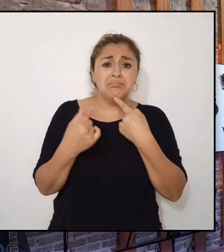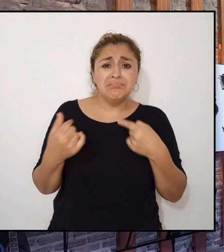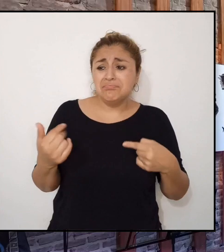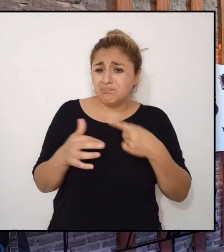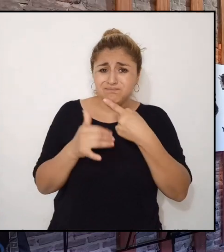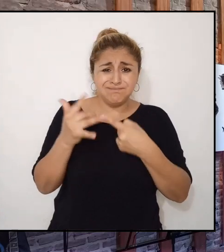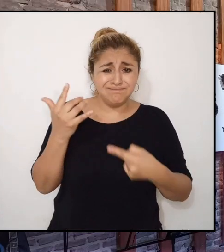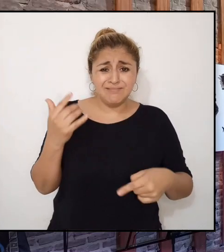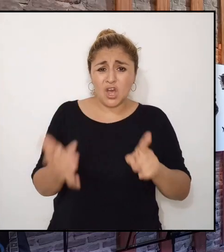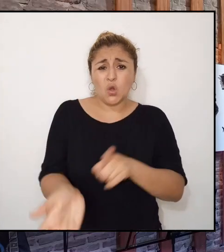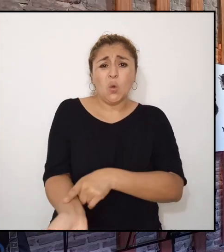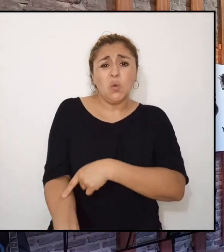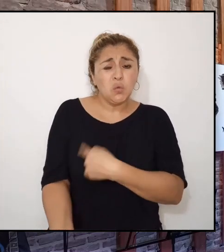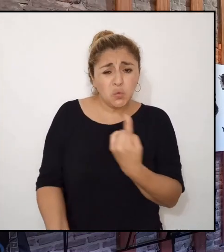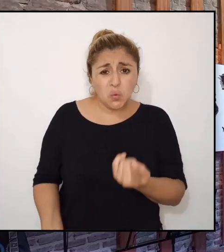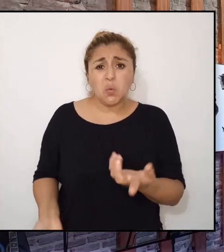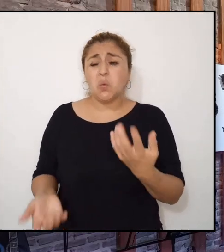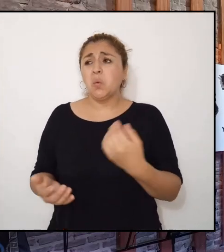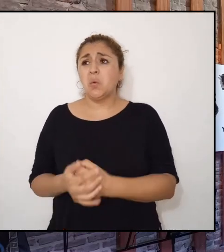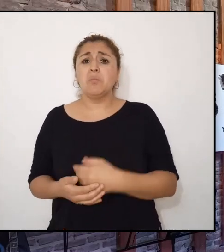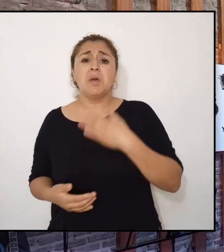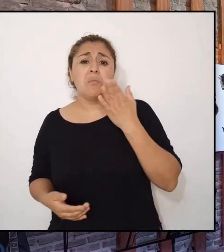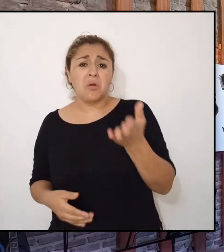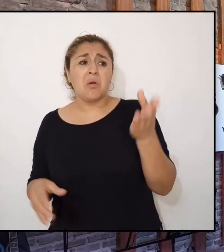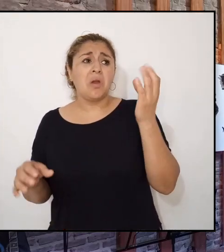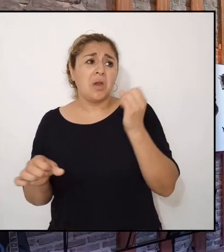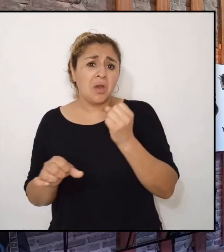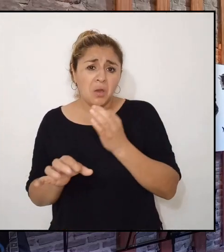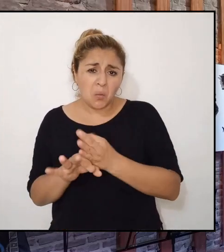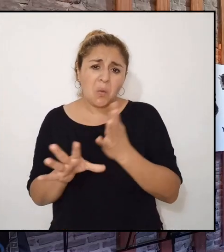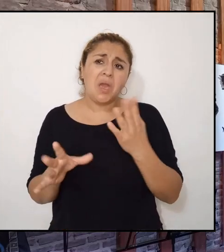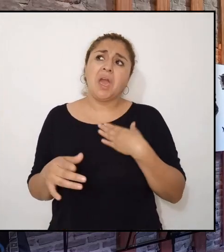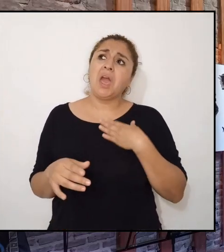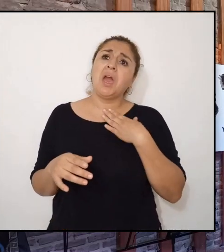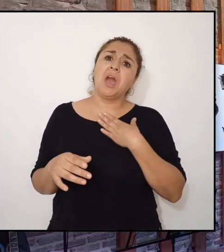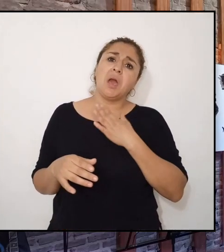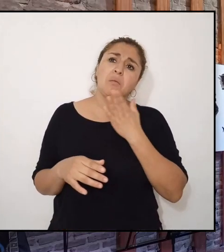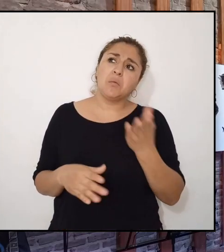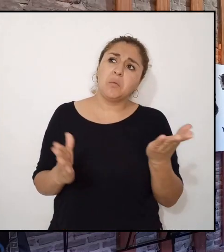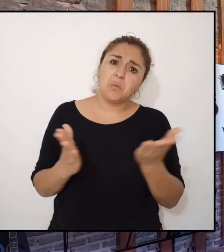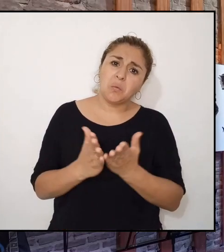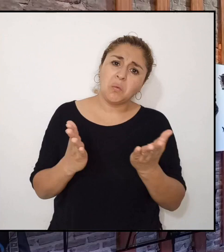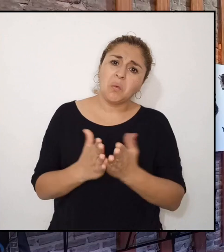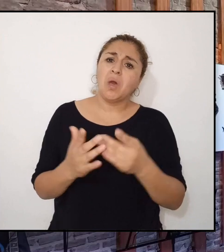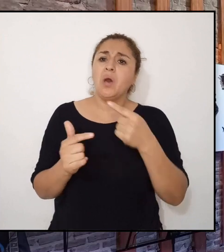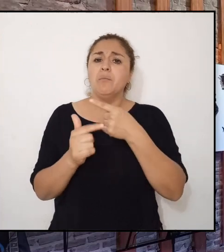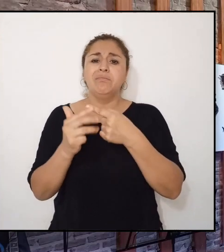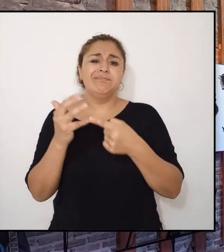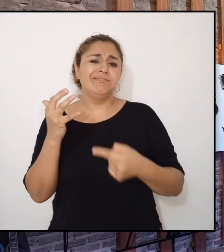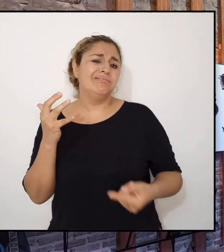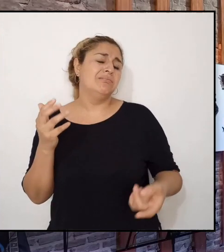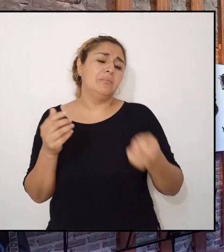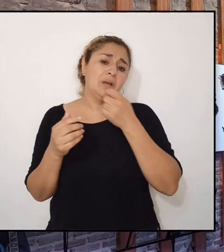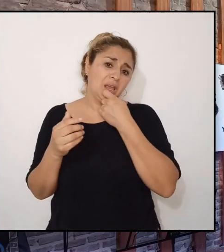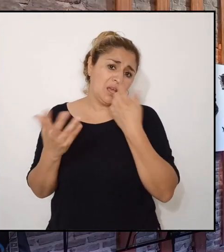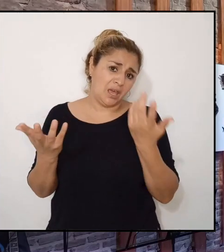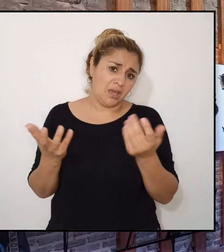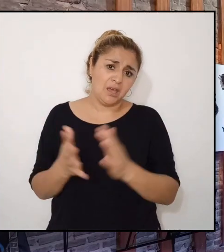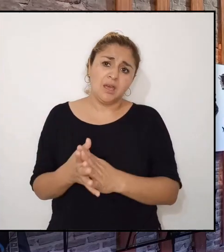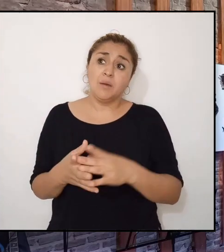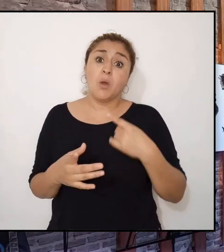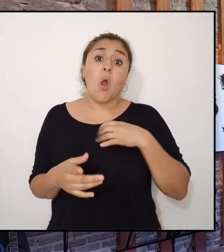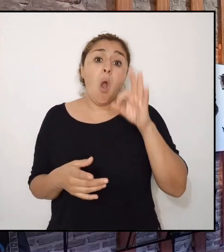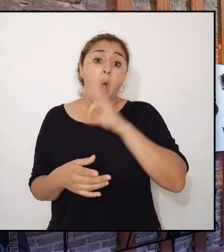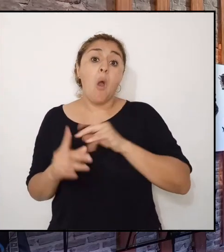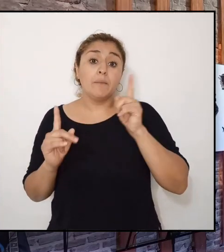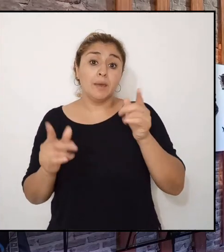evangélicos por las muchas actividades, a veces por servir a Dios. ¿Cómo es eso? A mí me